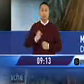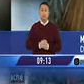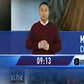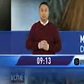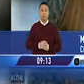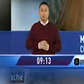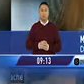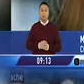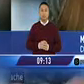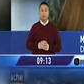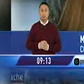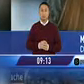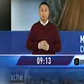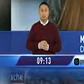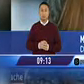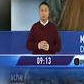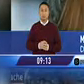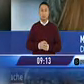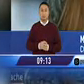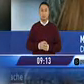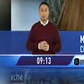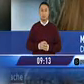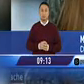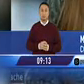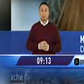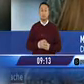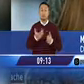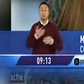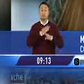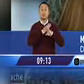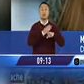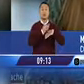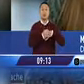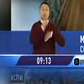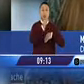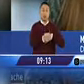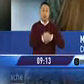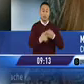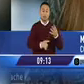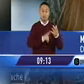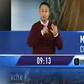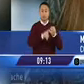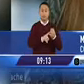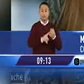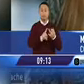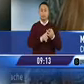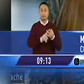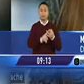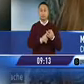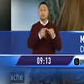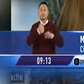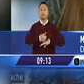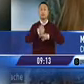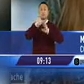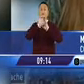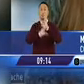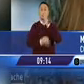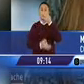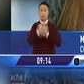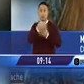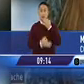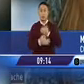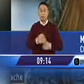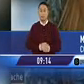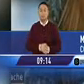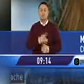el proceso en el Defensor del Pueblo. Estamos esperando que la Corte Constitucional